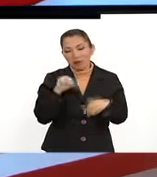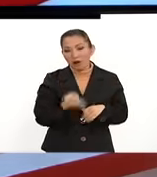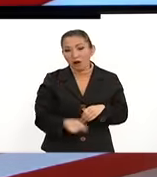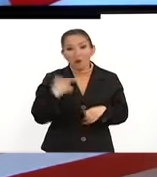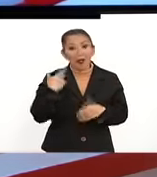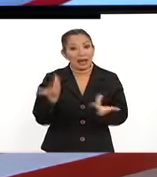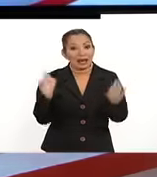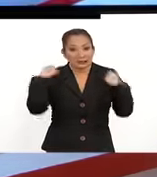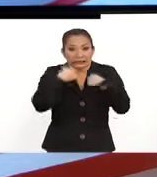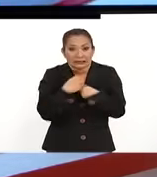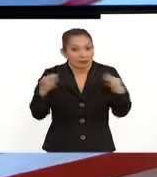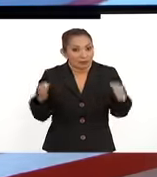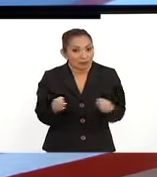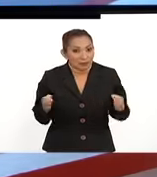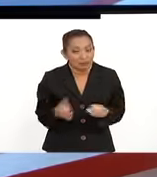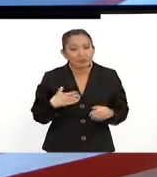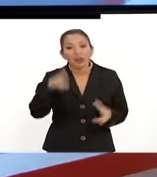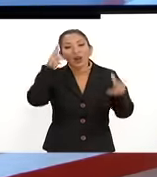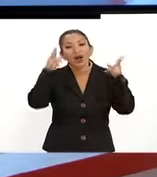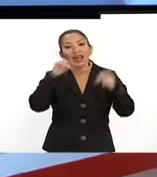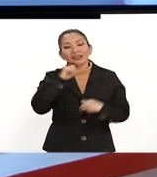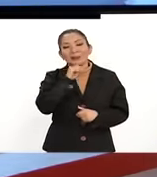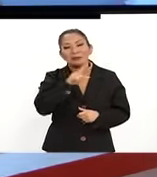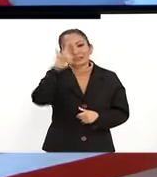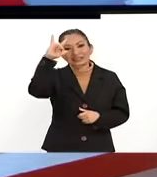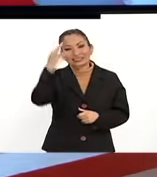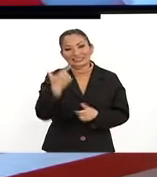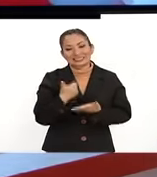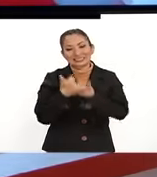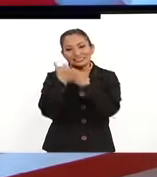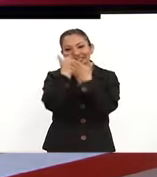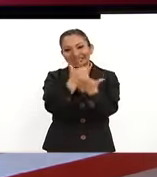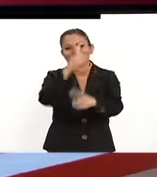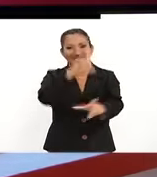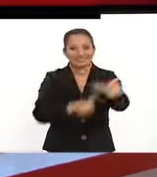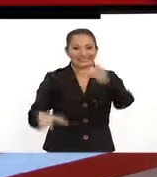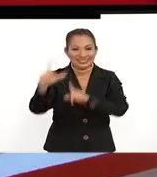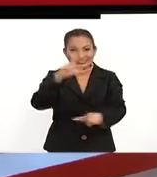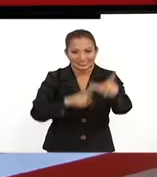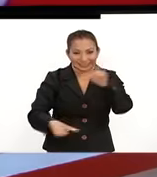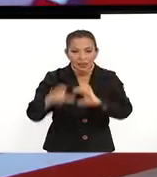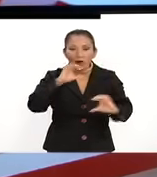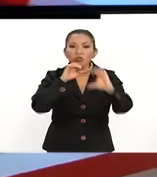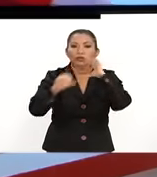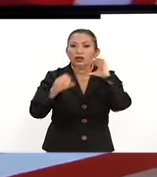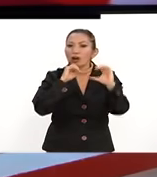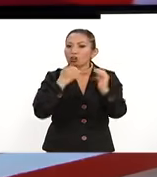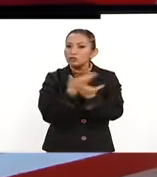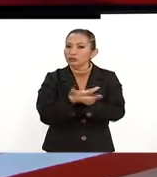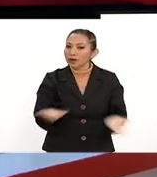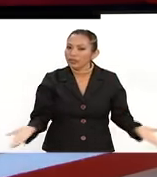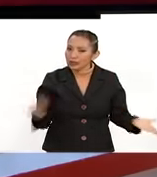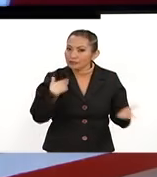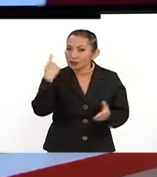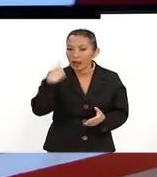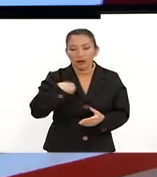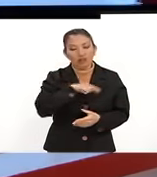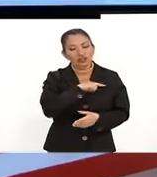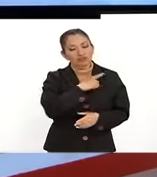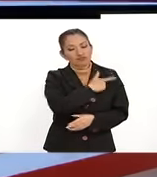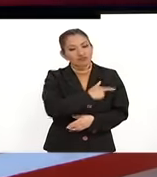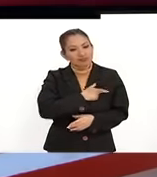aunque cúbranse, hace frío. Saludo con mucho gusto a Griselda Yebra, quien se encuentra en la lengua de señas y nos permite comunicarnos con ustedes. Para nosotros es